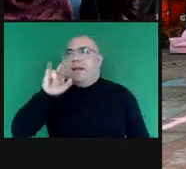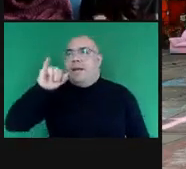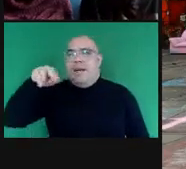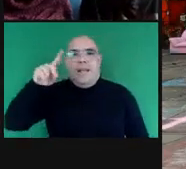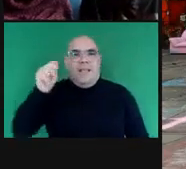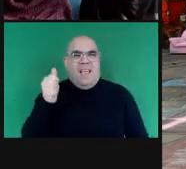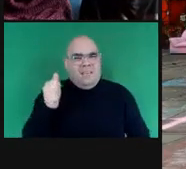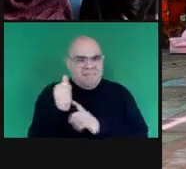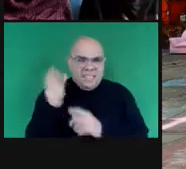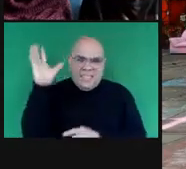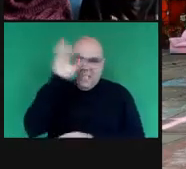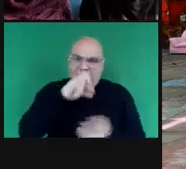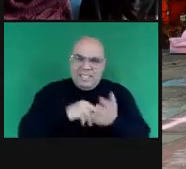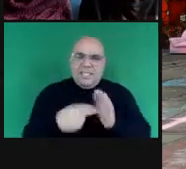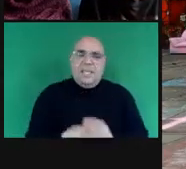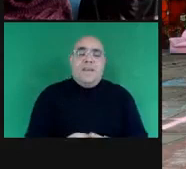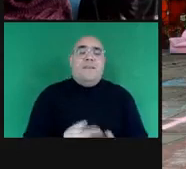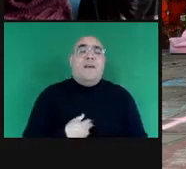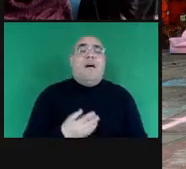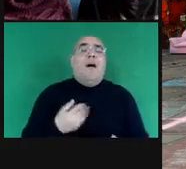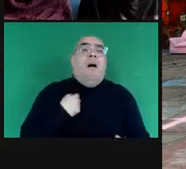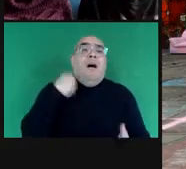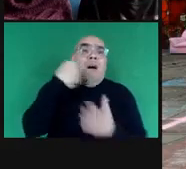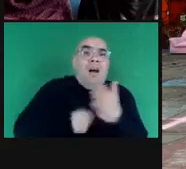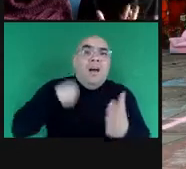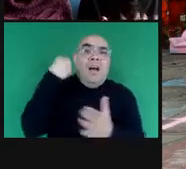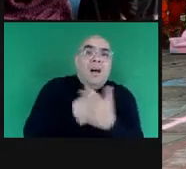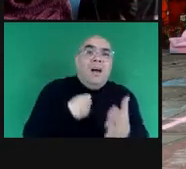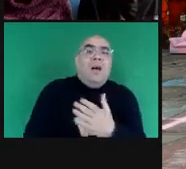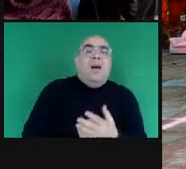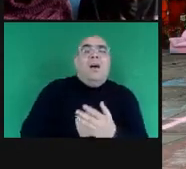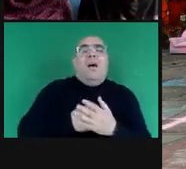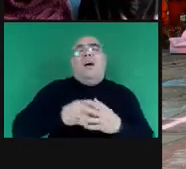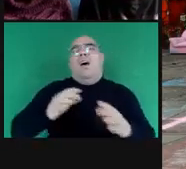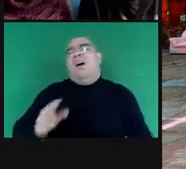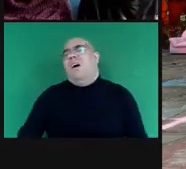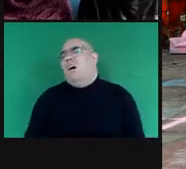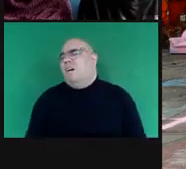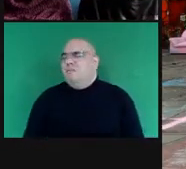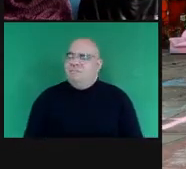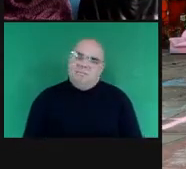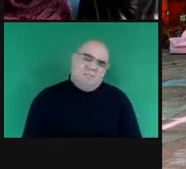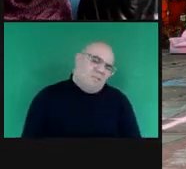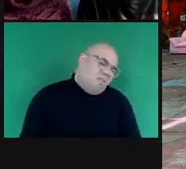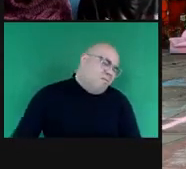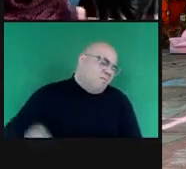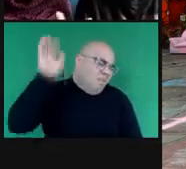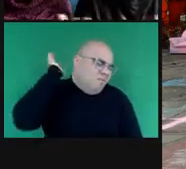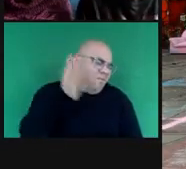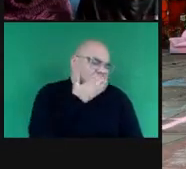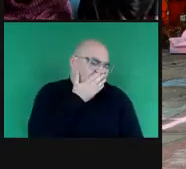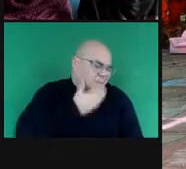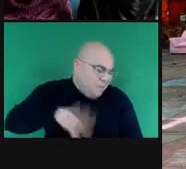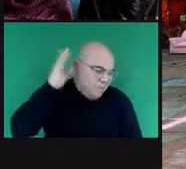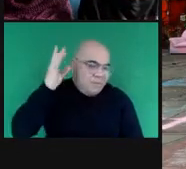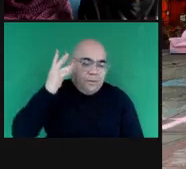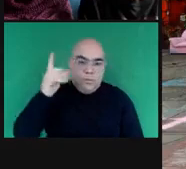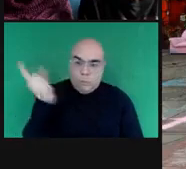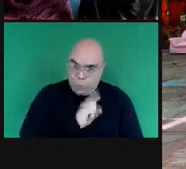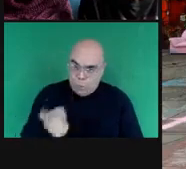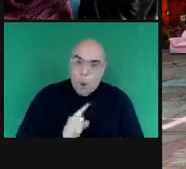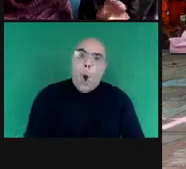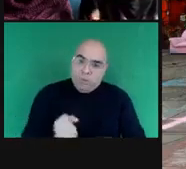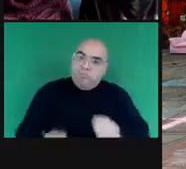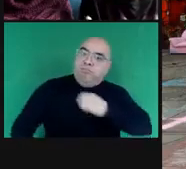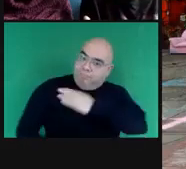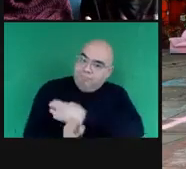Que quiere decir, que quiere resaltar lo que está sintiendo, y pues se hizo un ejercicio